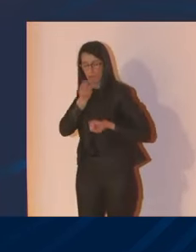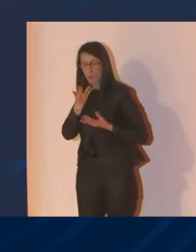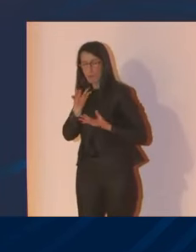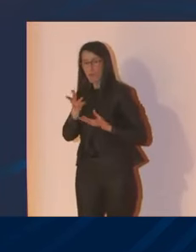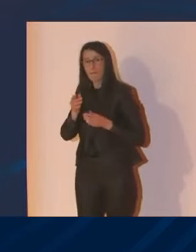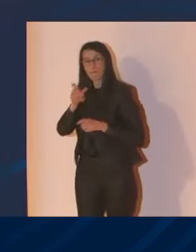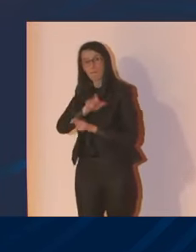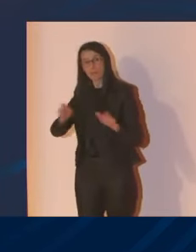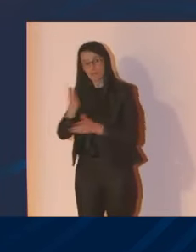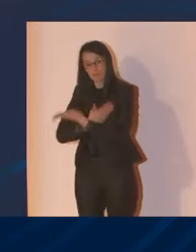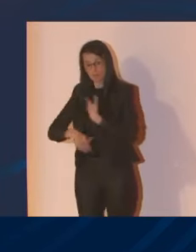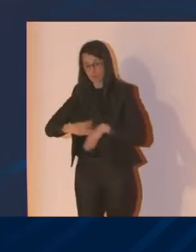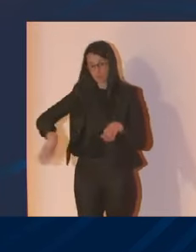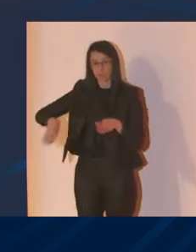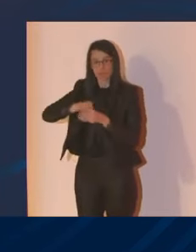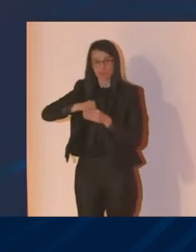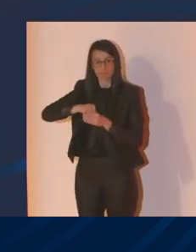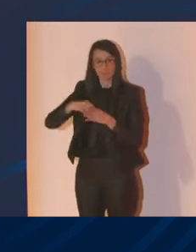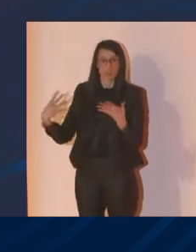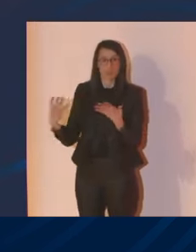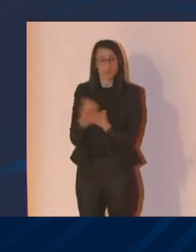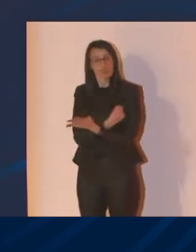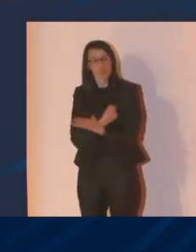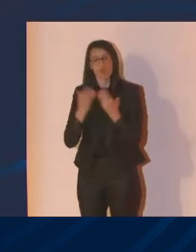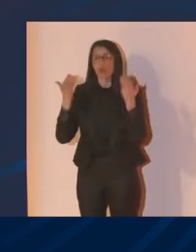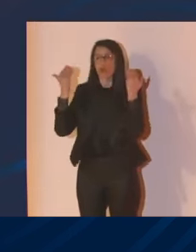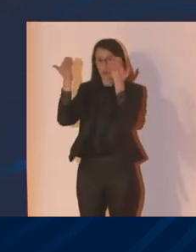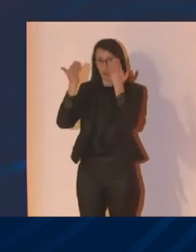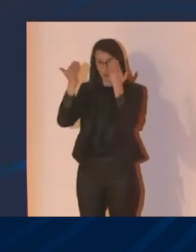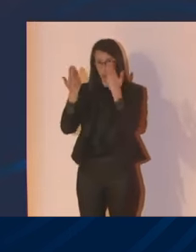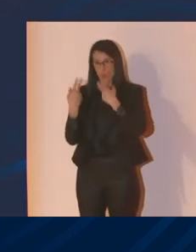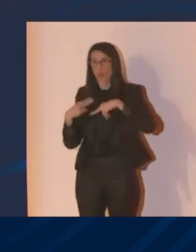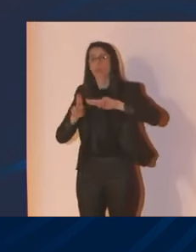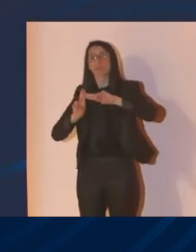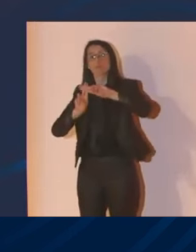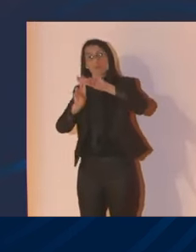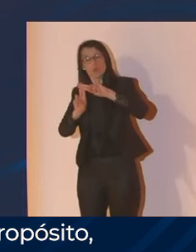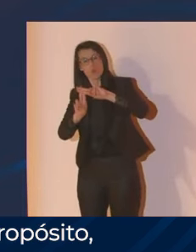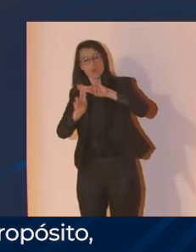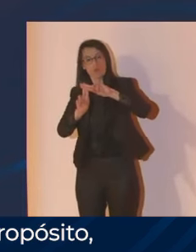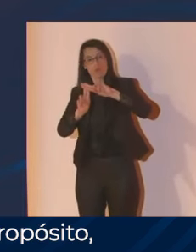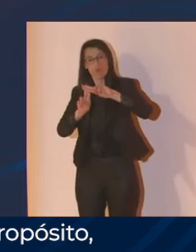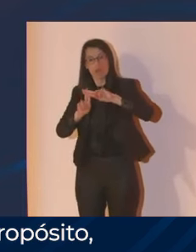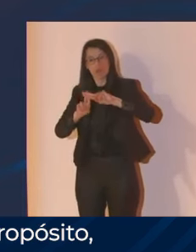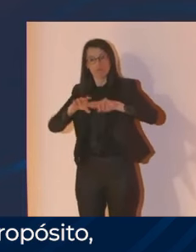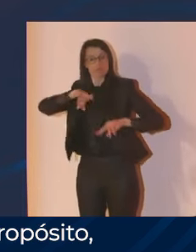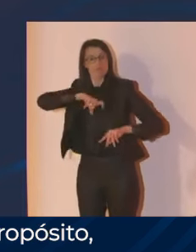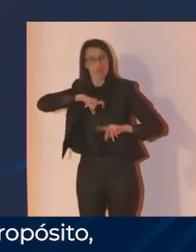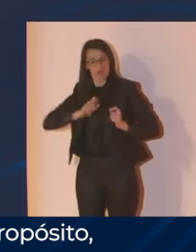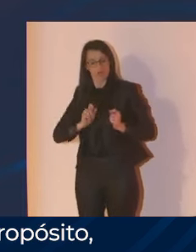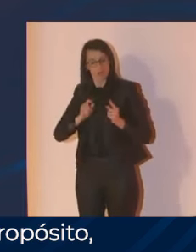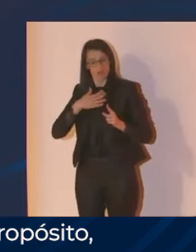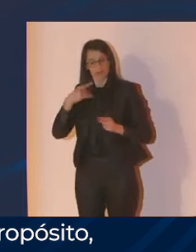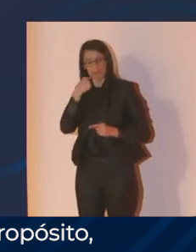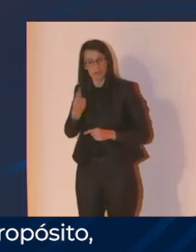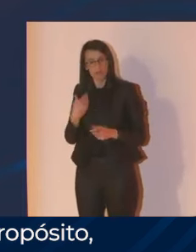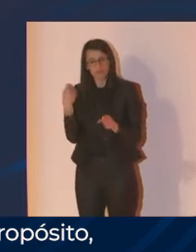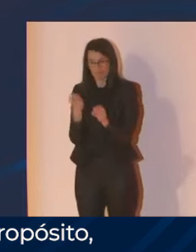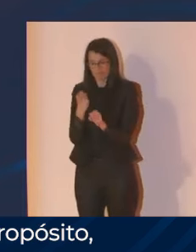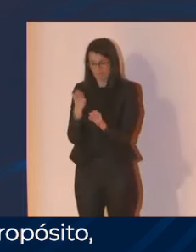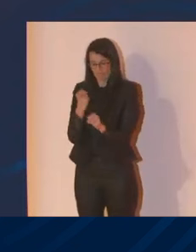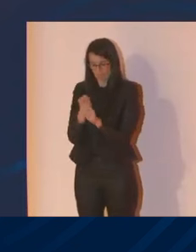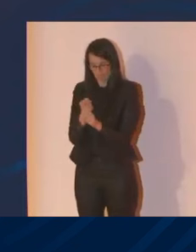con discapacidad tienen la misma importancia. A todos, enhorabuena. Que la Cruz Roja os haya dado este reconocimiento significa que vuestro trabajo